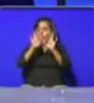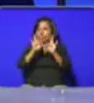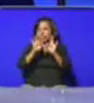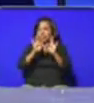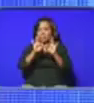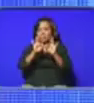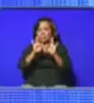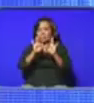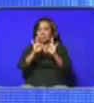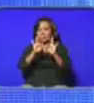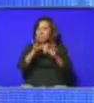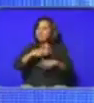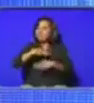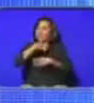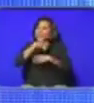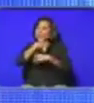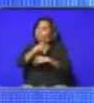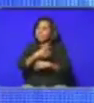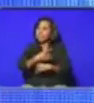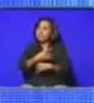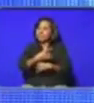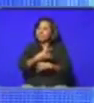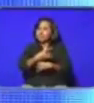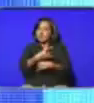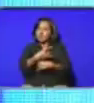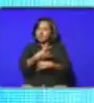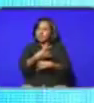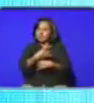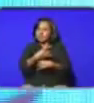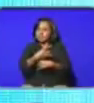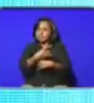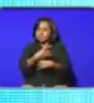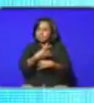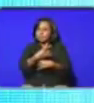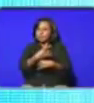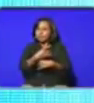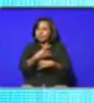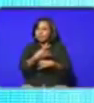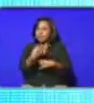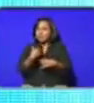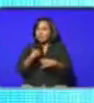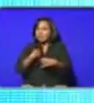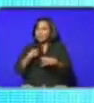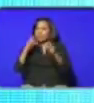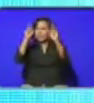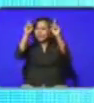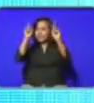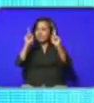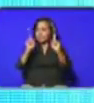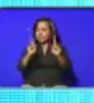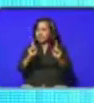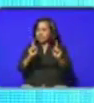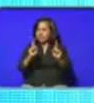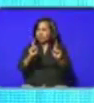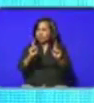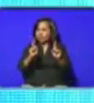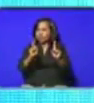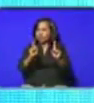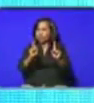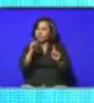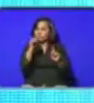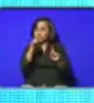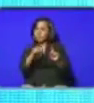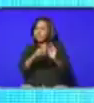su interés de conectar la educación con o ese recurso humano o ese